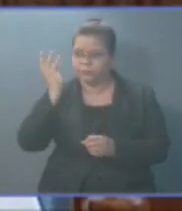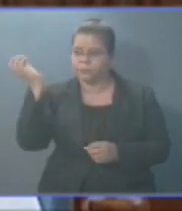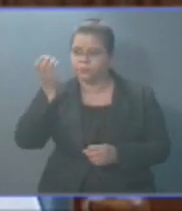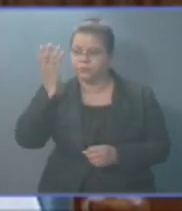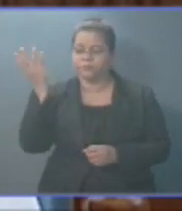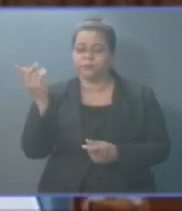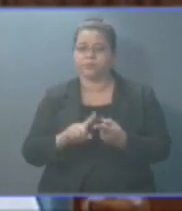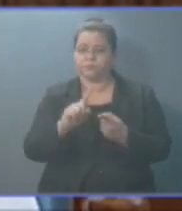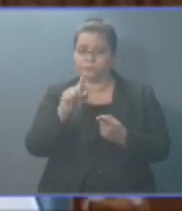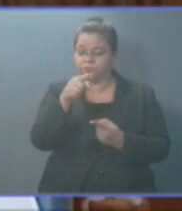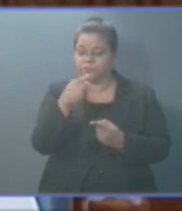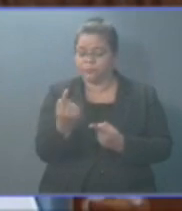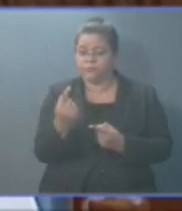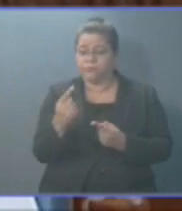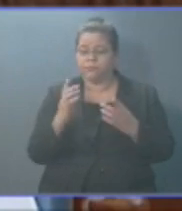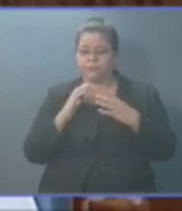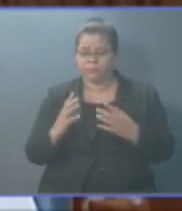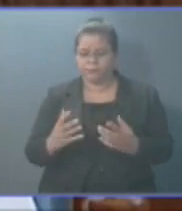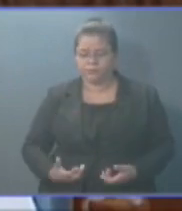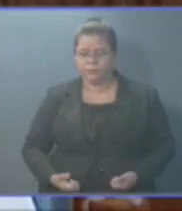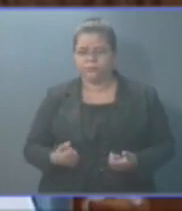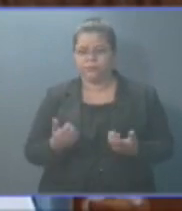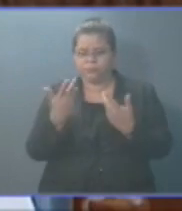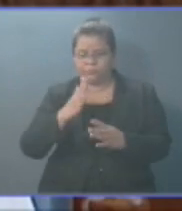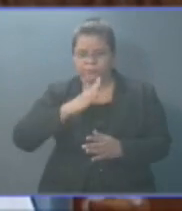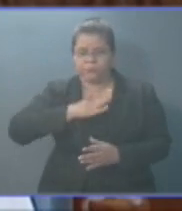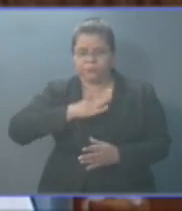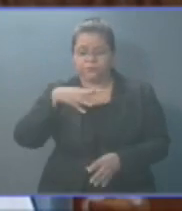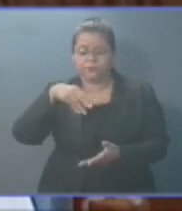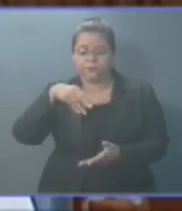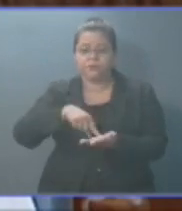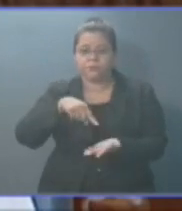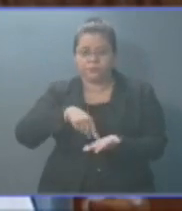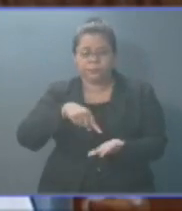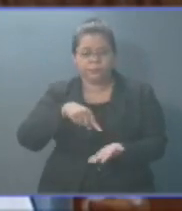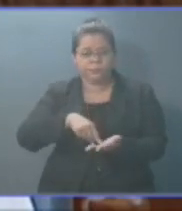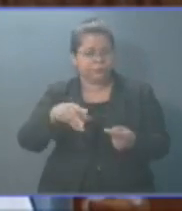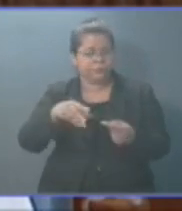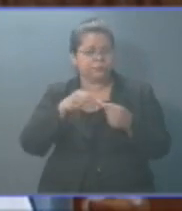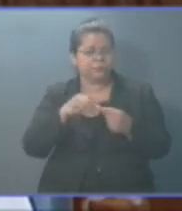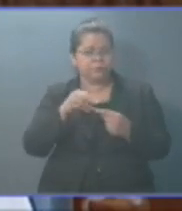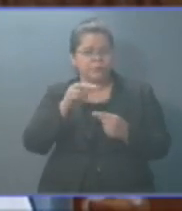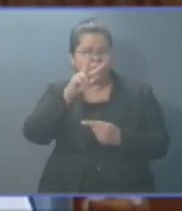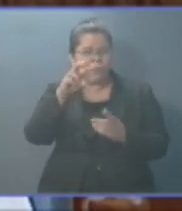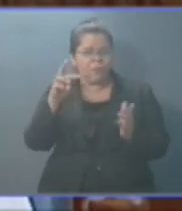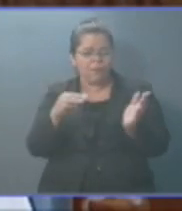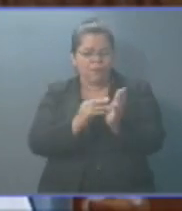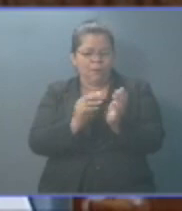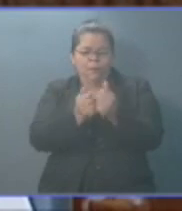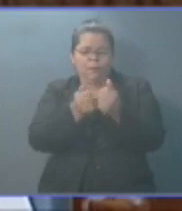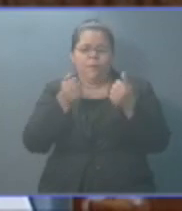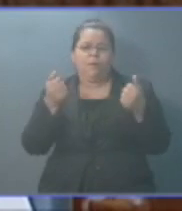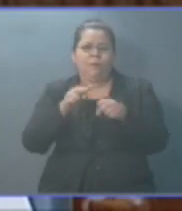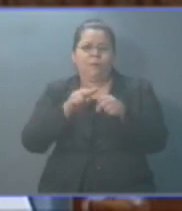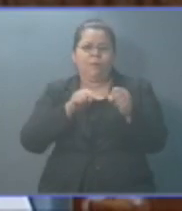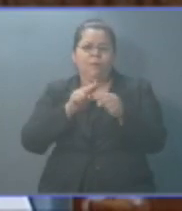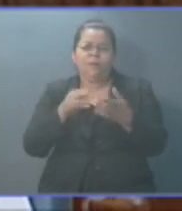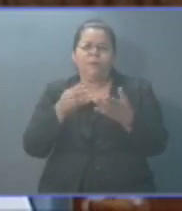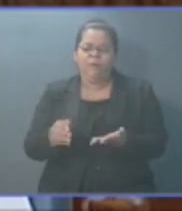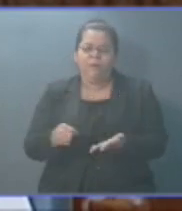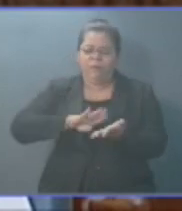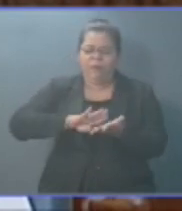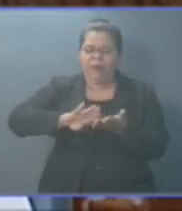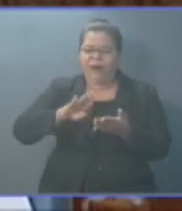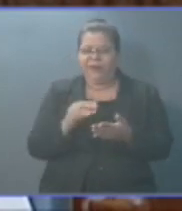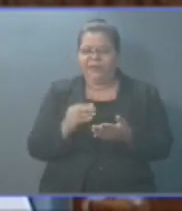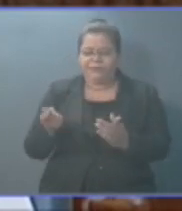se haya autorizado al gobierno un endeudamiento excepcional de 2.000 millones de dólares para el funcionamiento de un